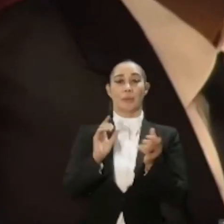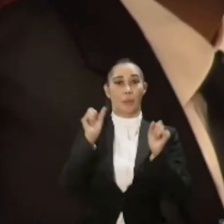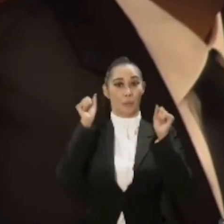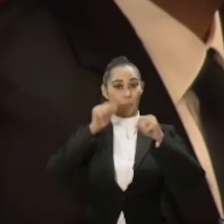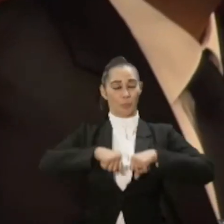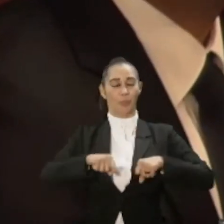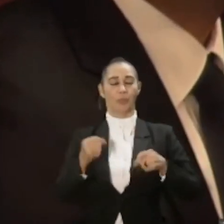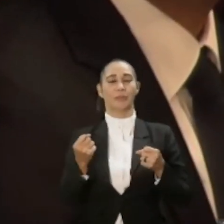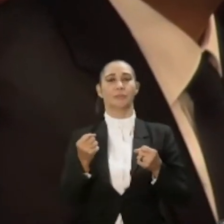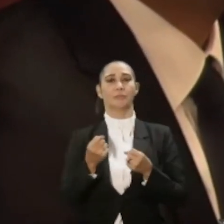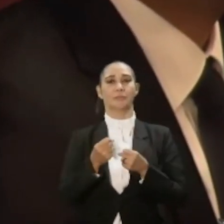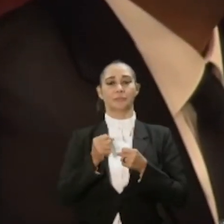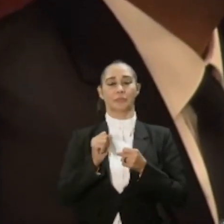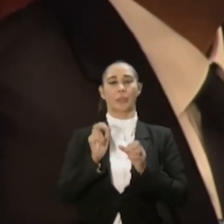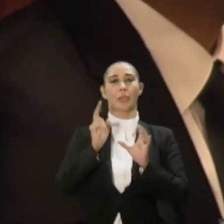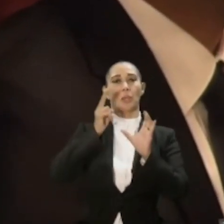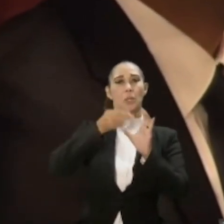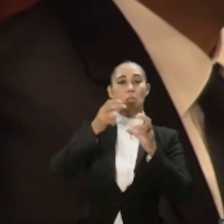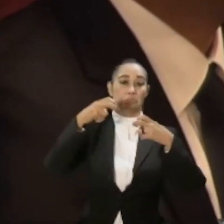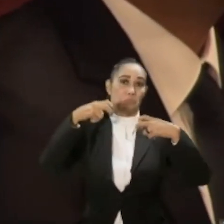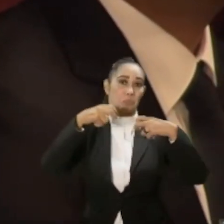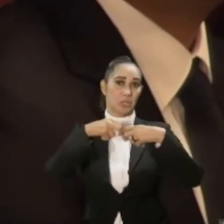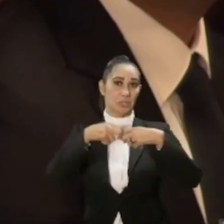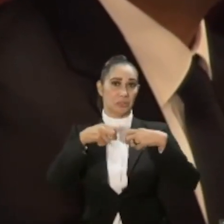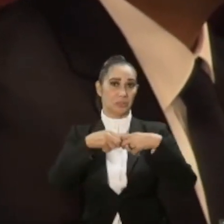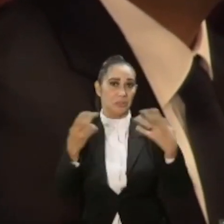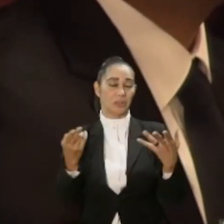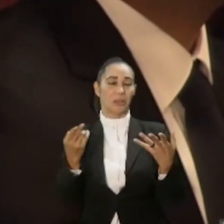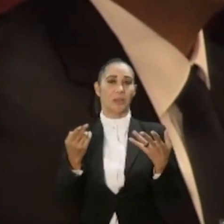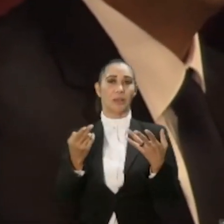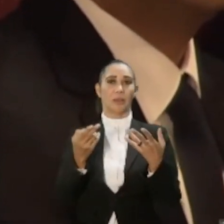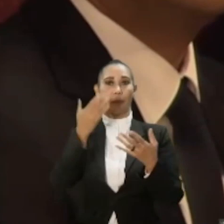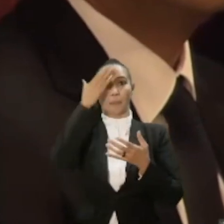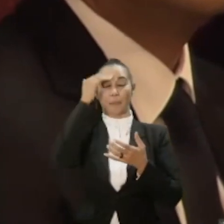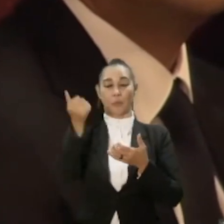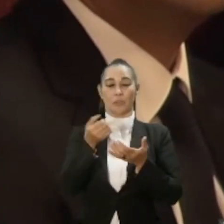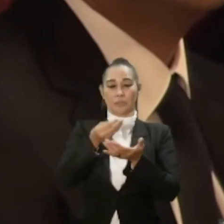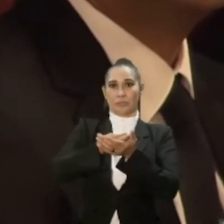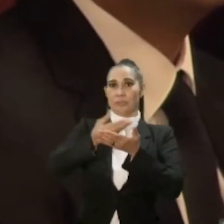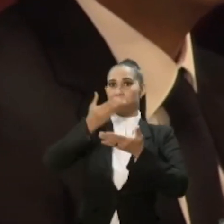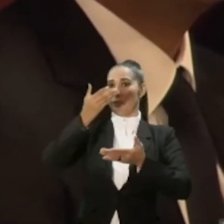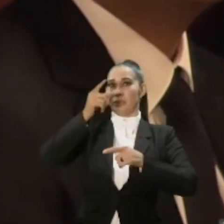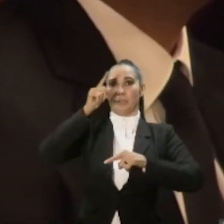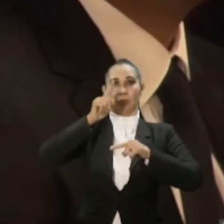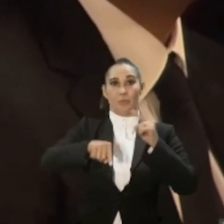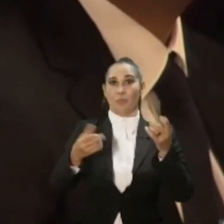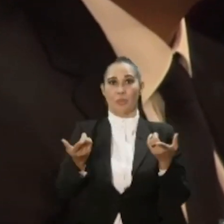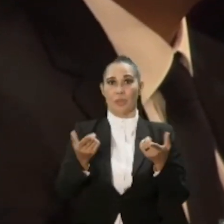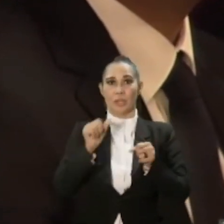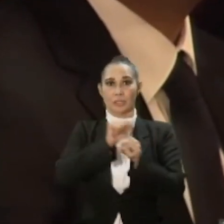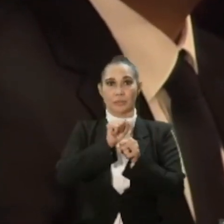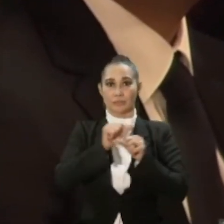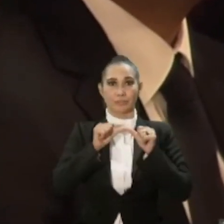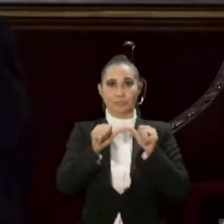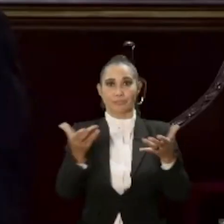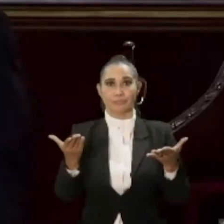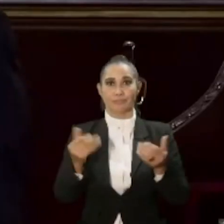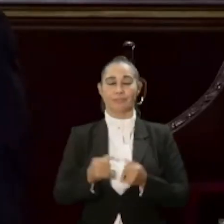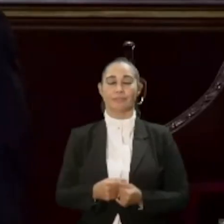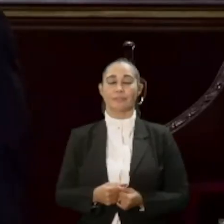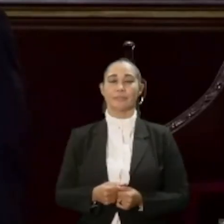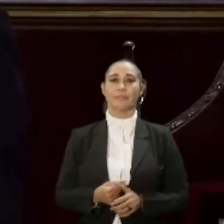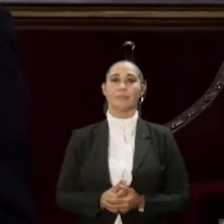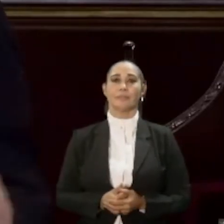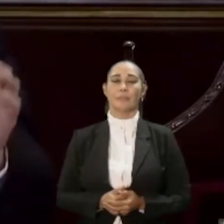el déficit de las distribuidoras de electricidad afectadas por el incremento en los combustibles. Es